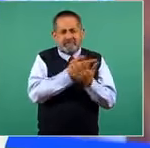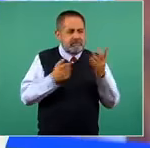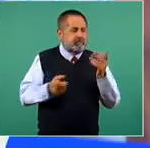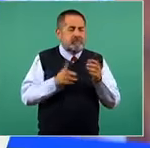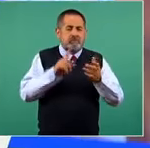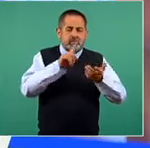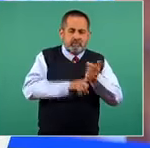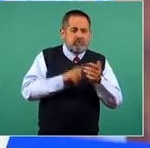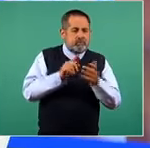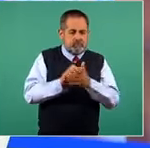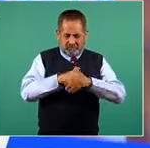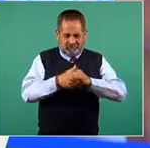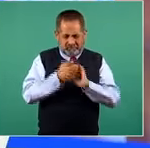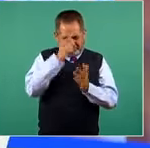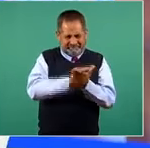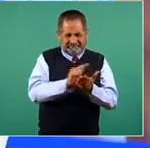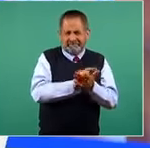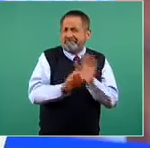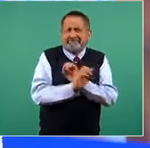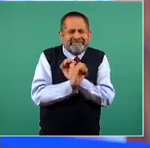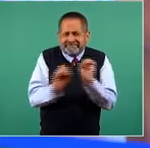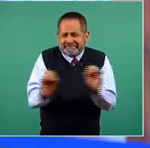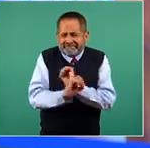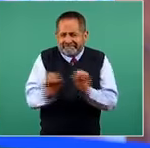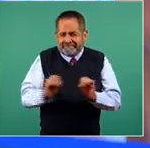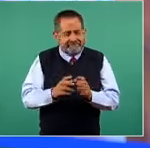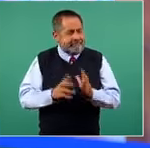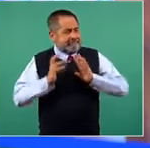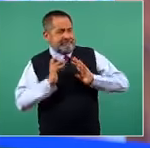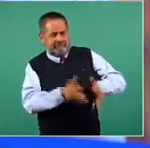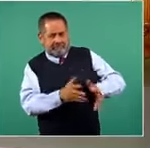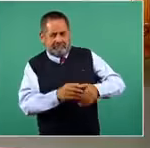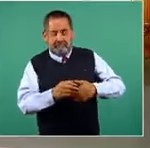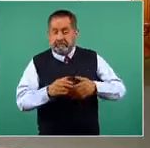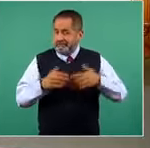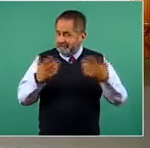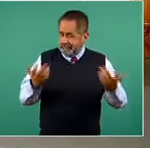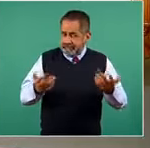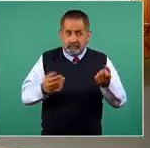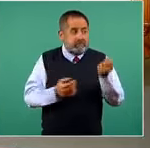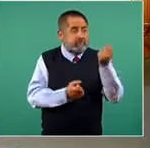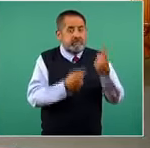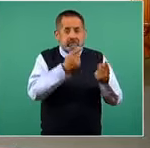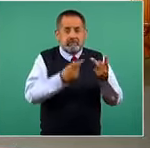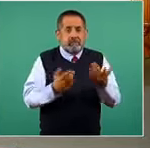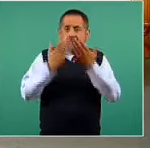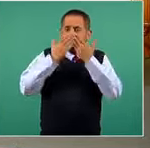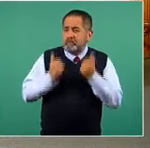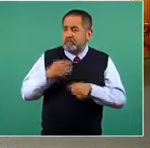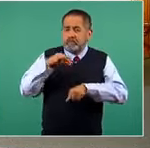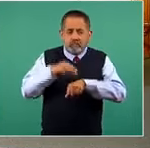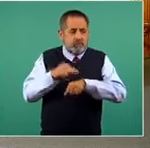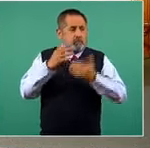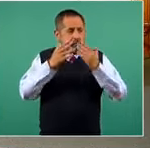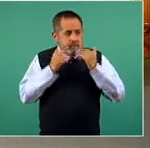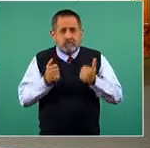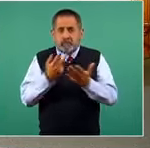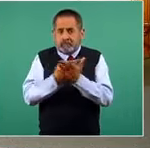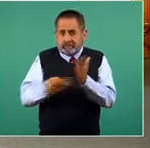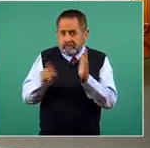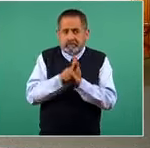autoclave para esterilizar el equipo, etcétera. Esos son los que estaban en mejores condiciones. Algunos no tenían personal, nada, no había